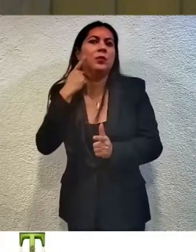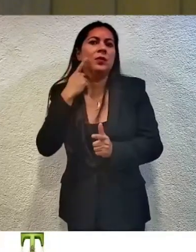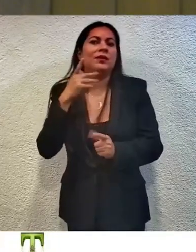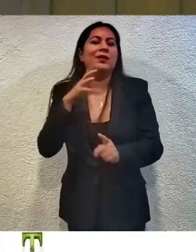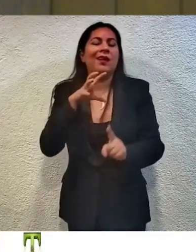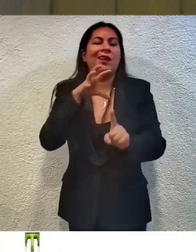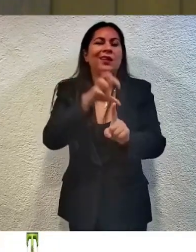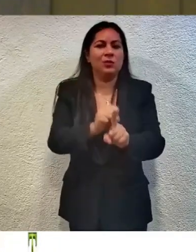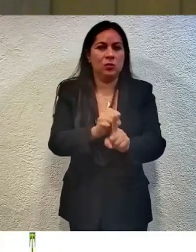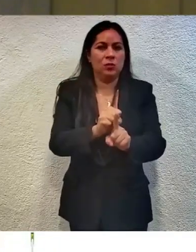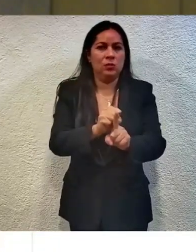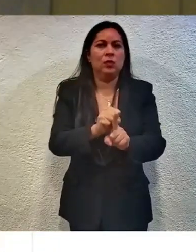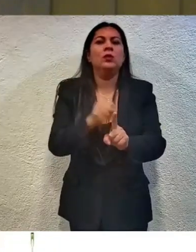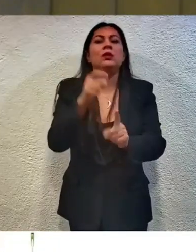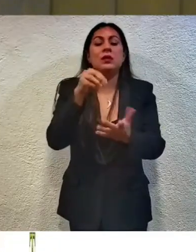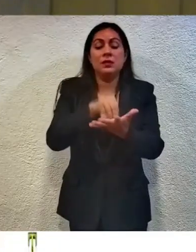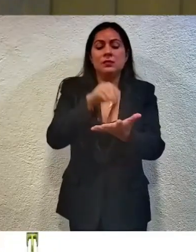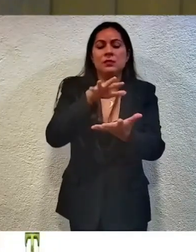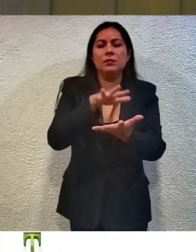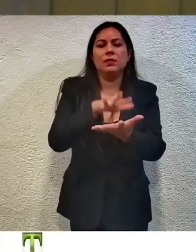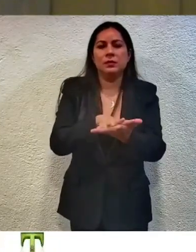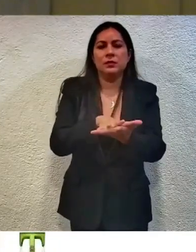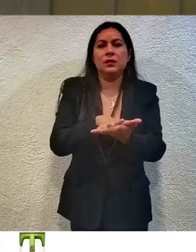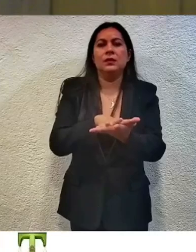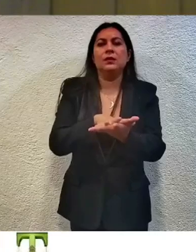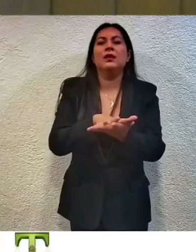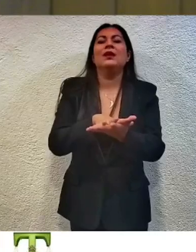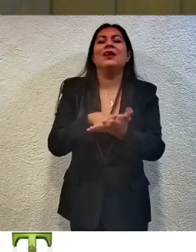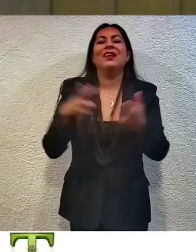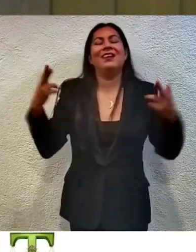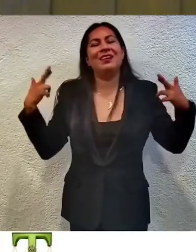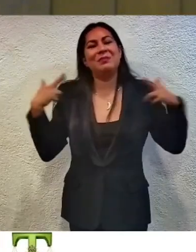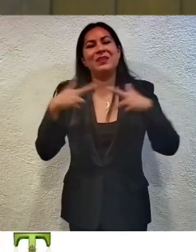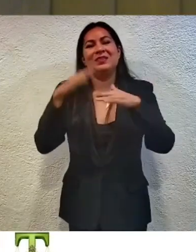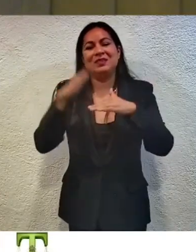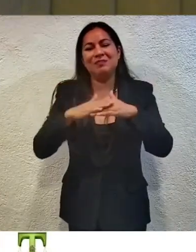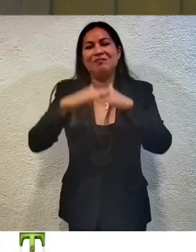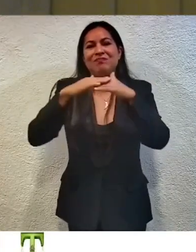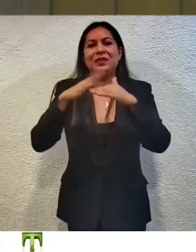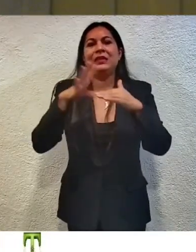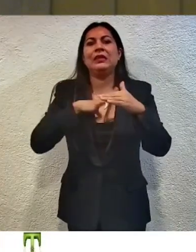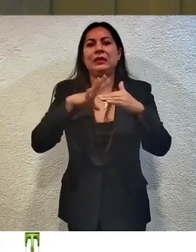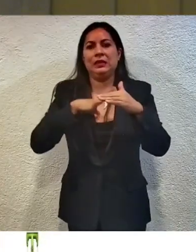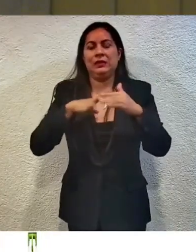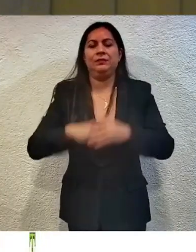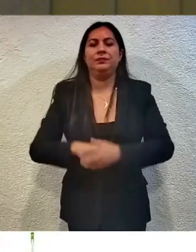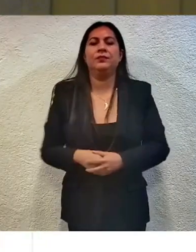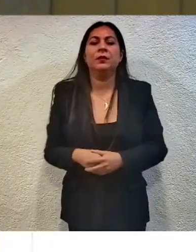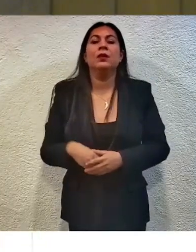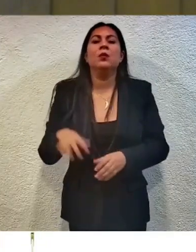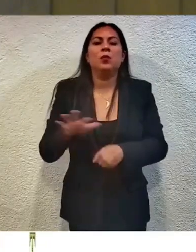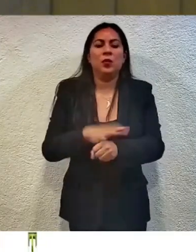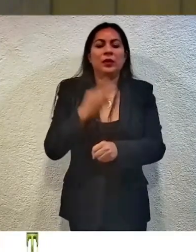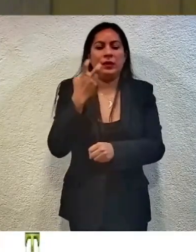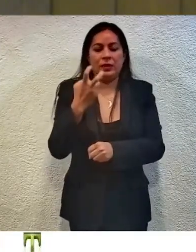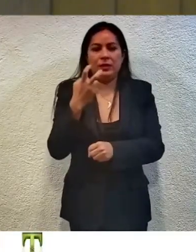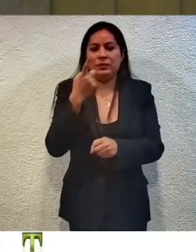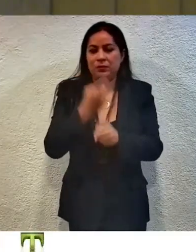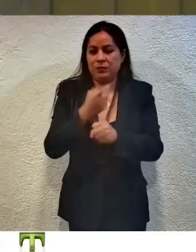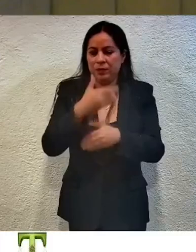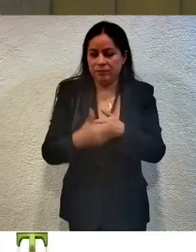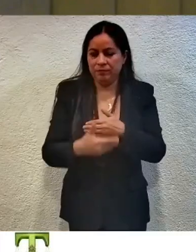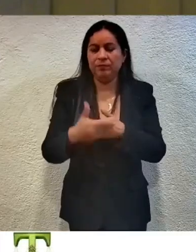obtuvo y establecer la sobrerepresentación que posee, ya que en este primer